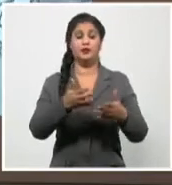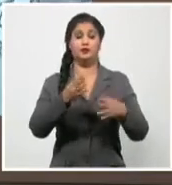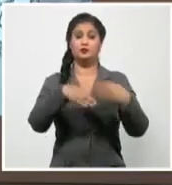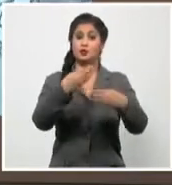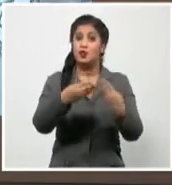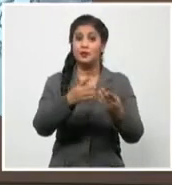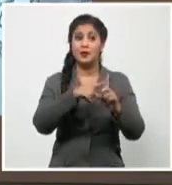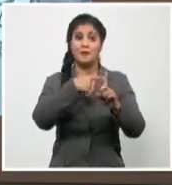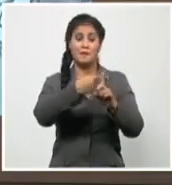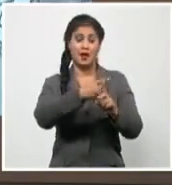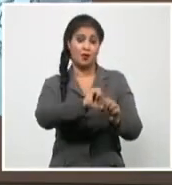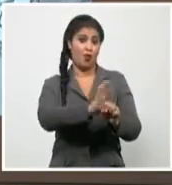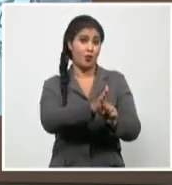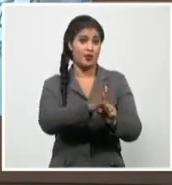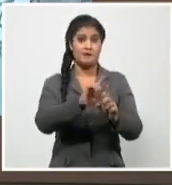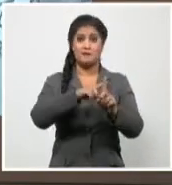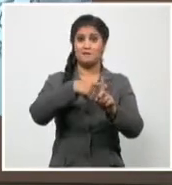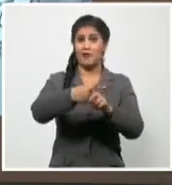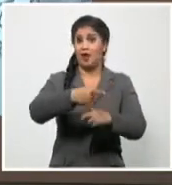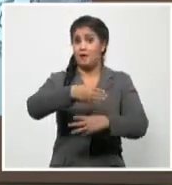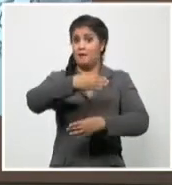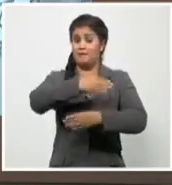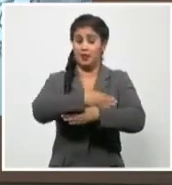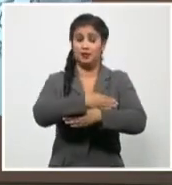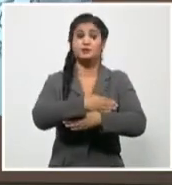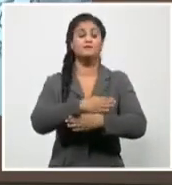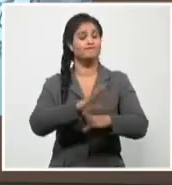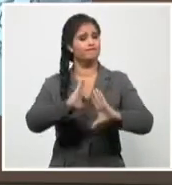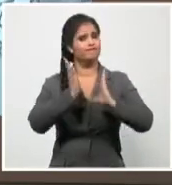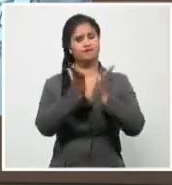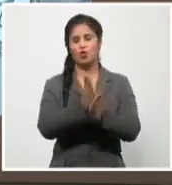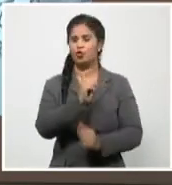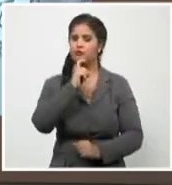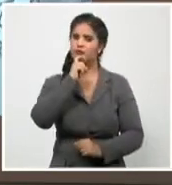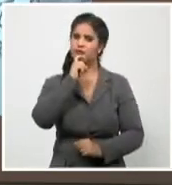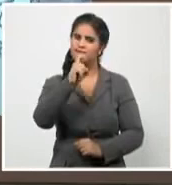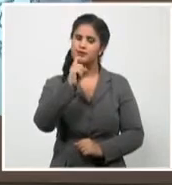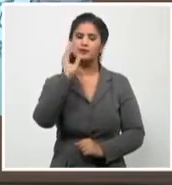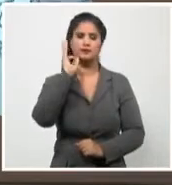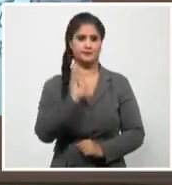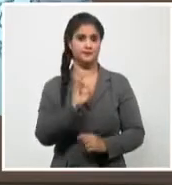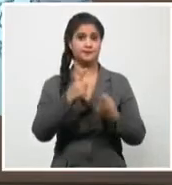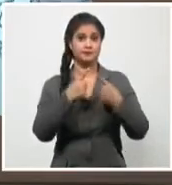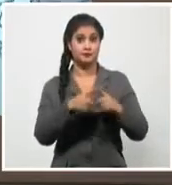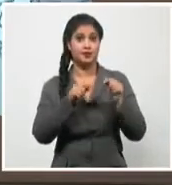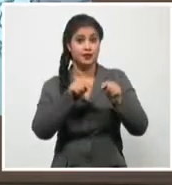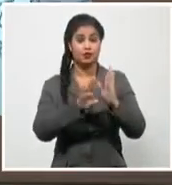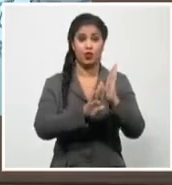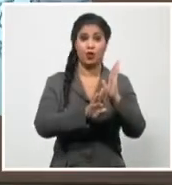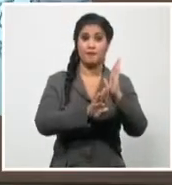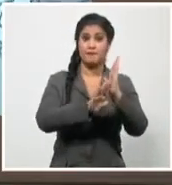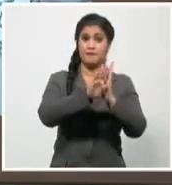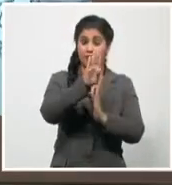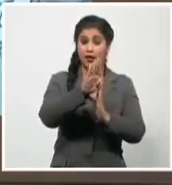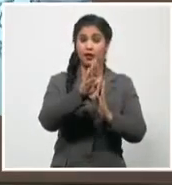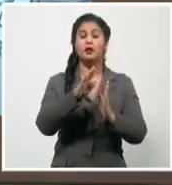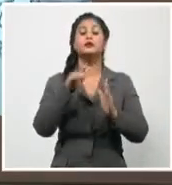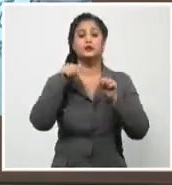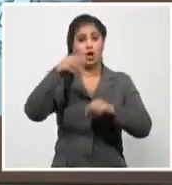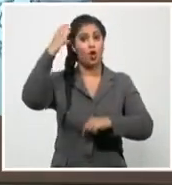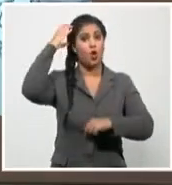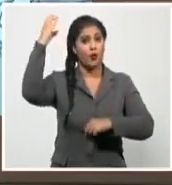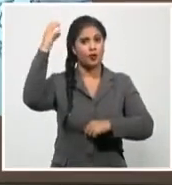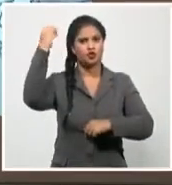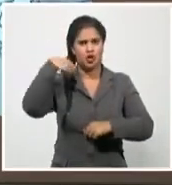bloqueo que lo hace todo más difícil las aspiraciones de progreso de invertir la famosa pirámide de una vez